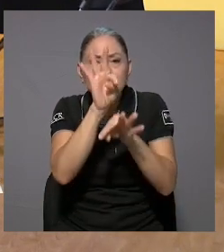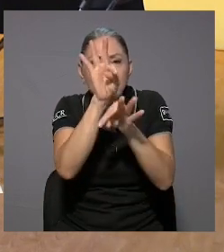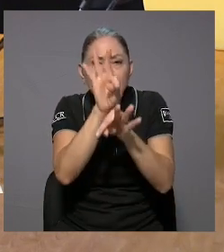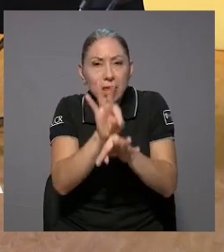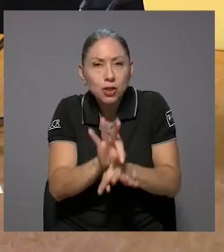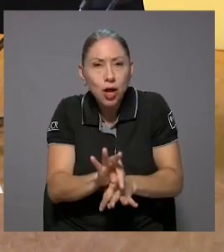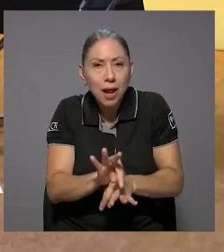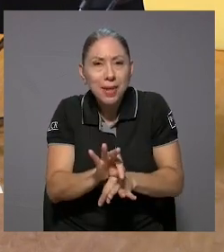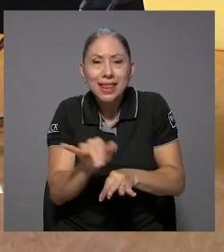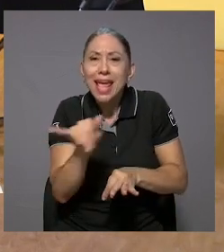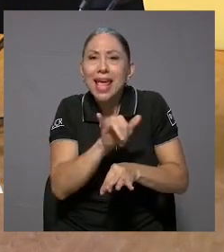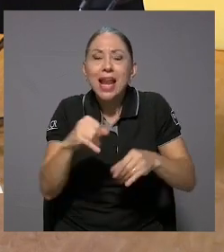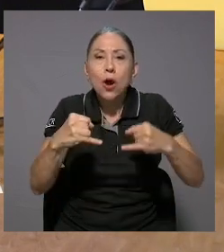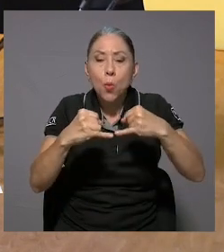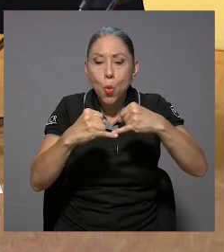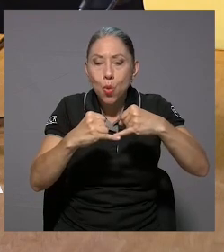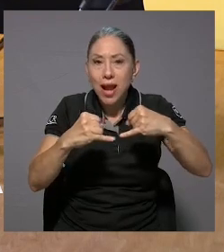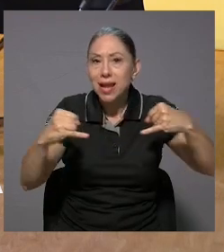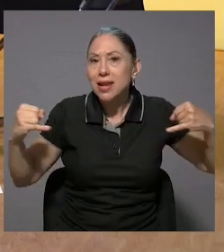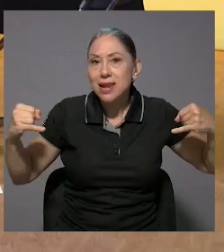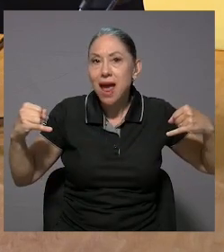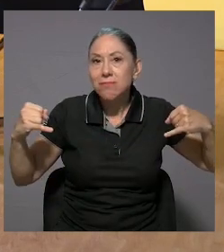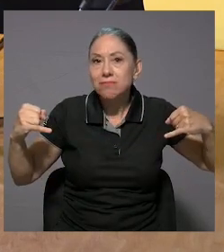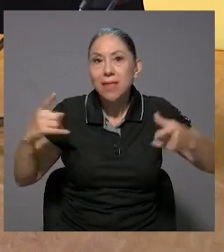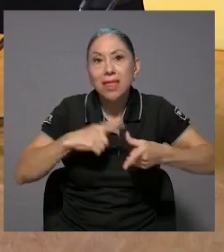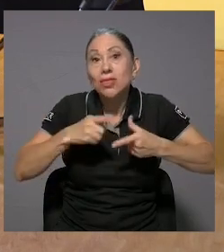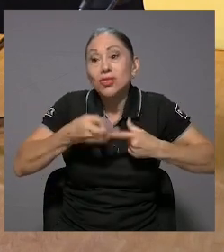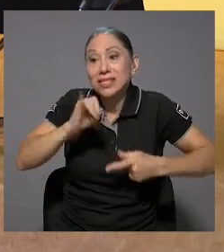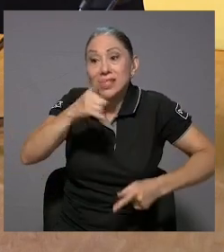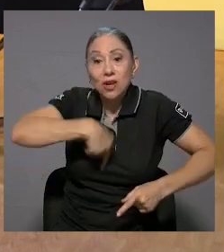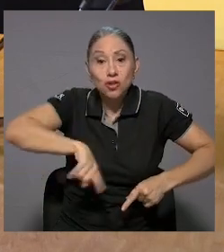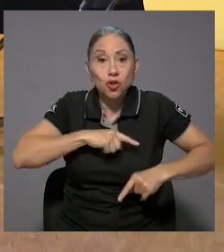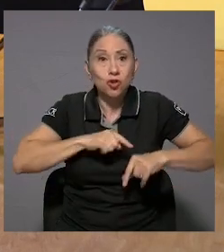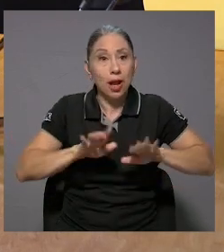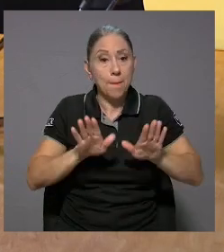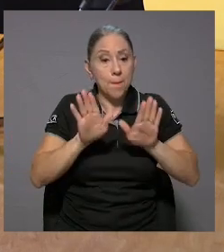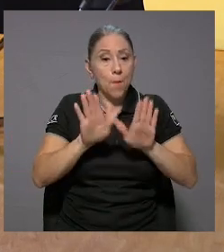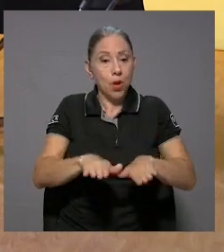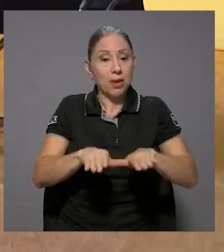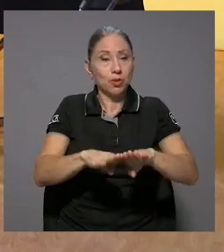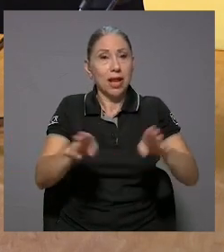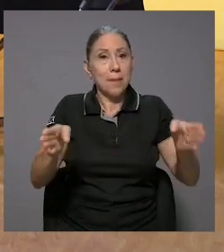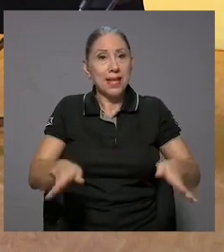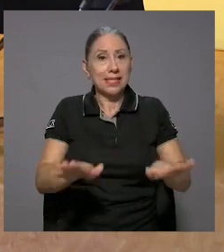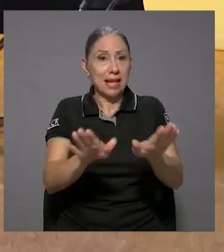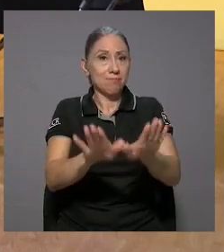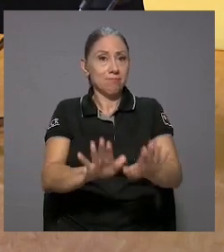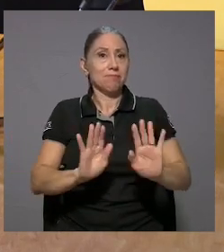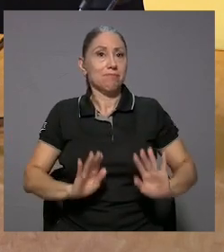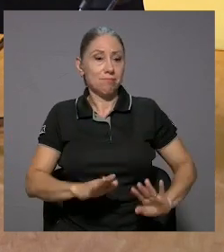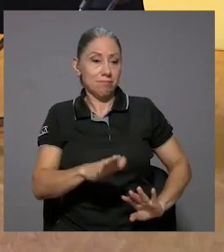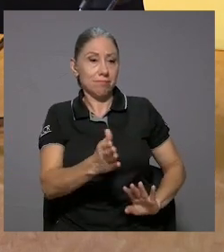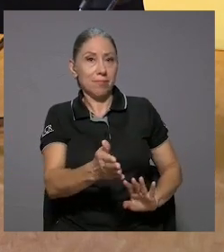medida tradicionalmente era una línea, ¿verdad? Y entonces se pone aquí a mitad de la mesa y entonces